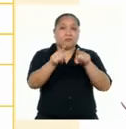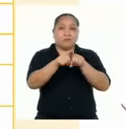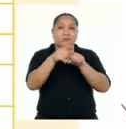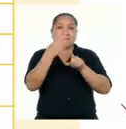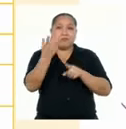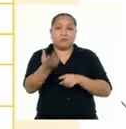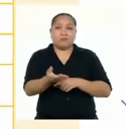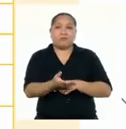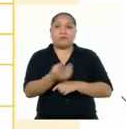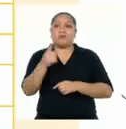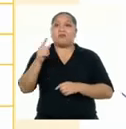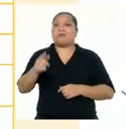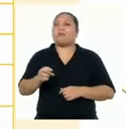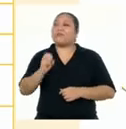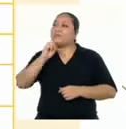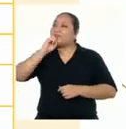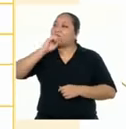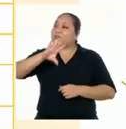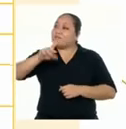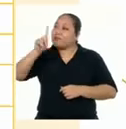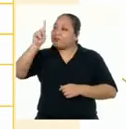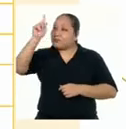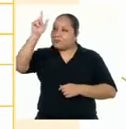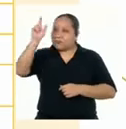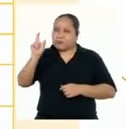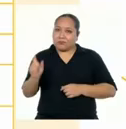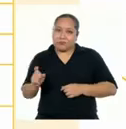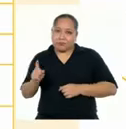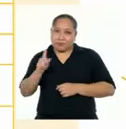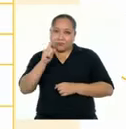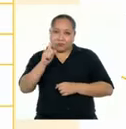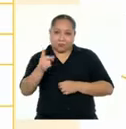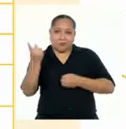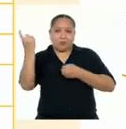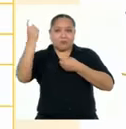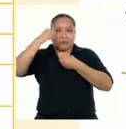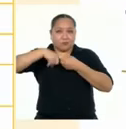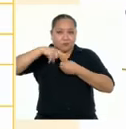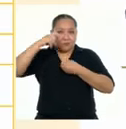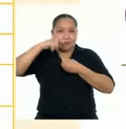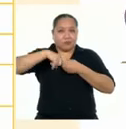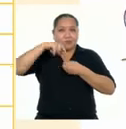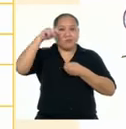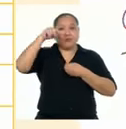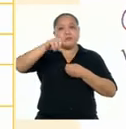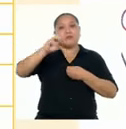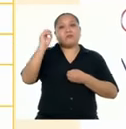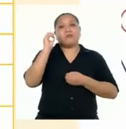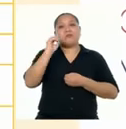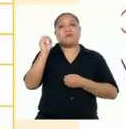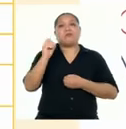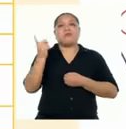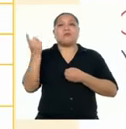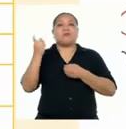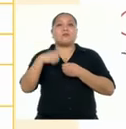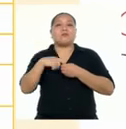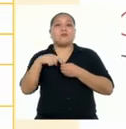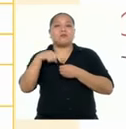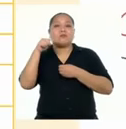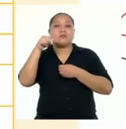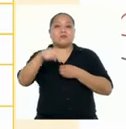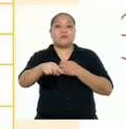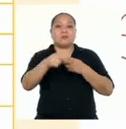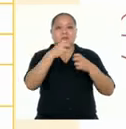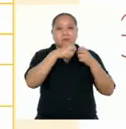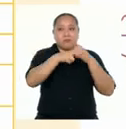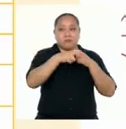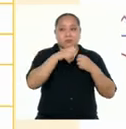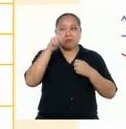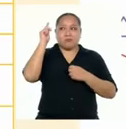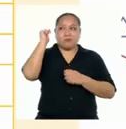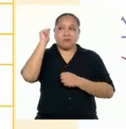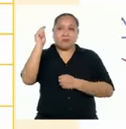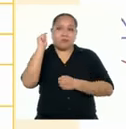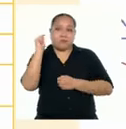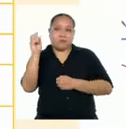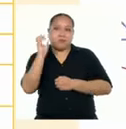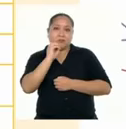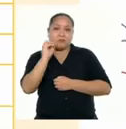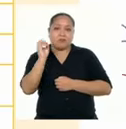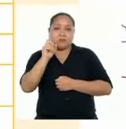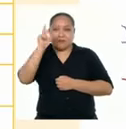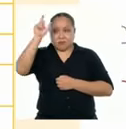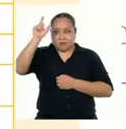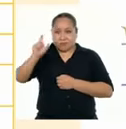tratarse de lo que diga una persona que ha participado o participa del hecho como testigo